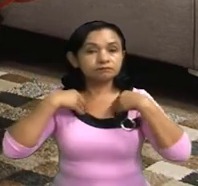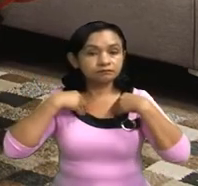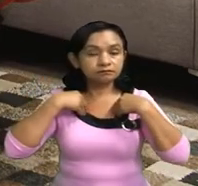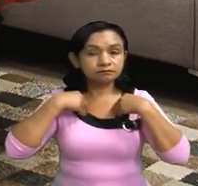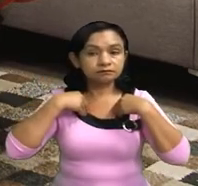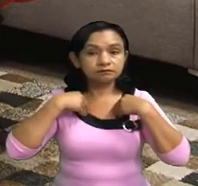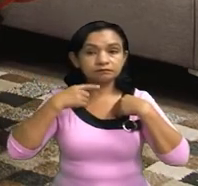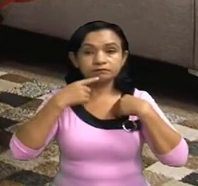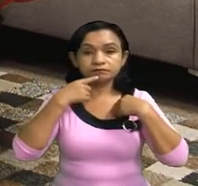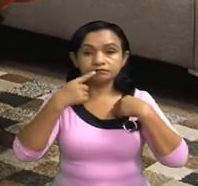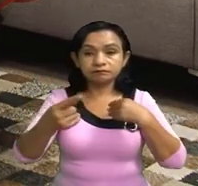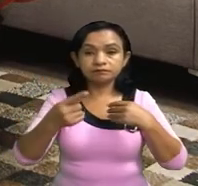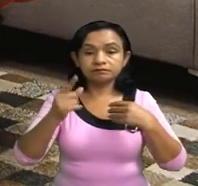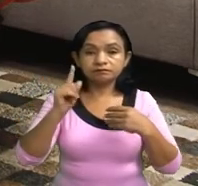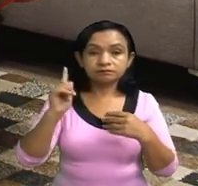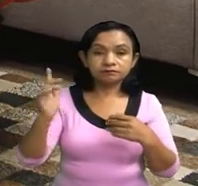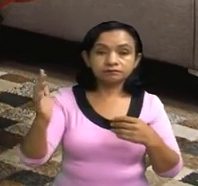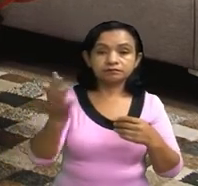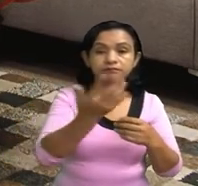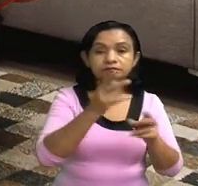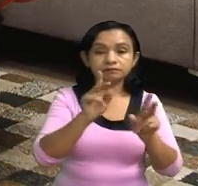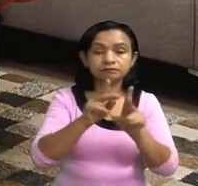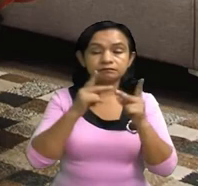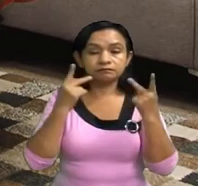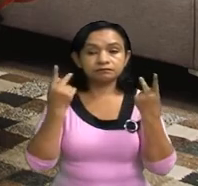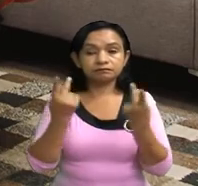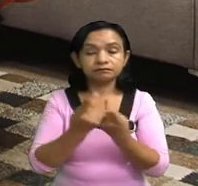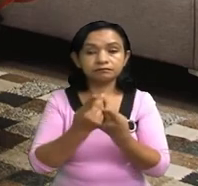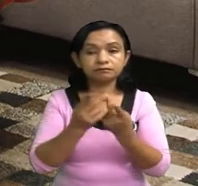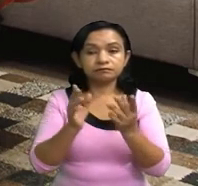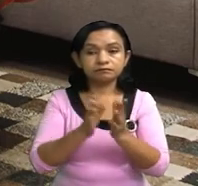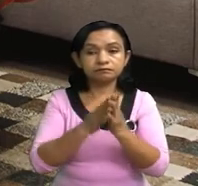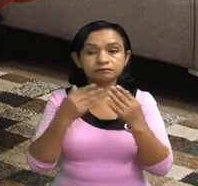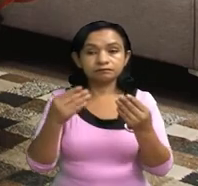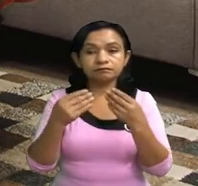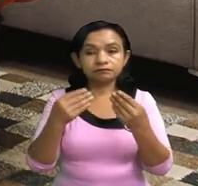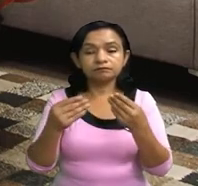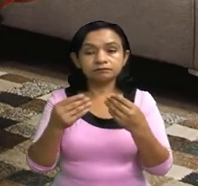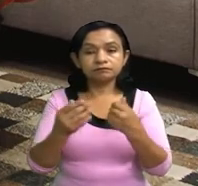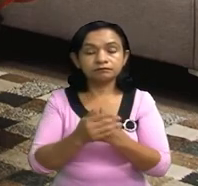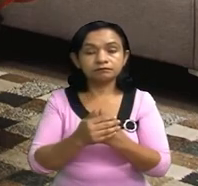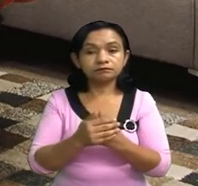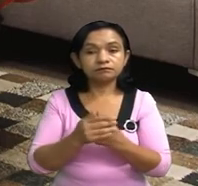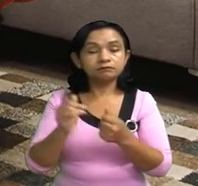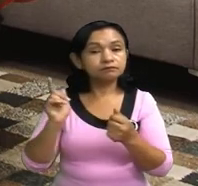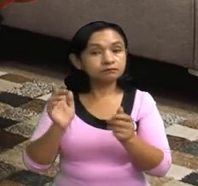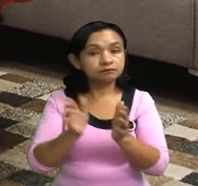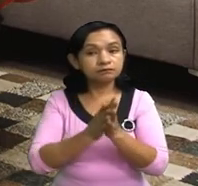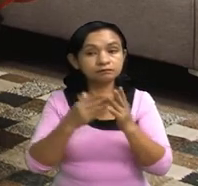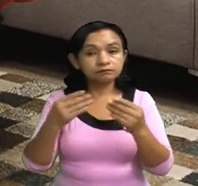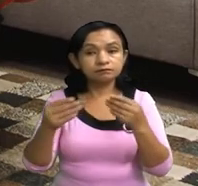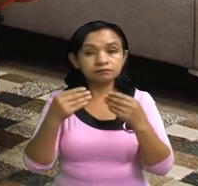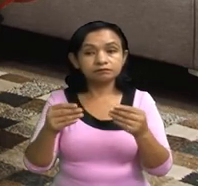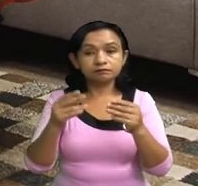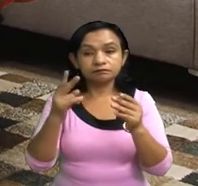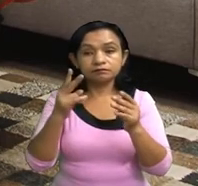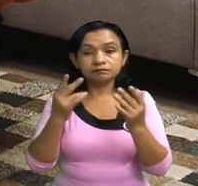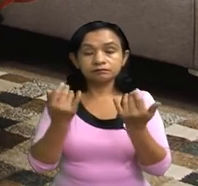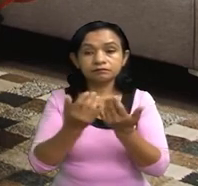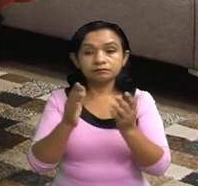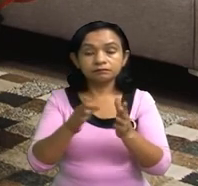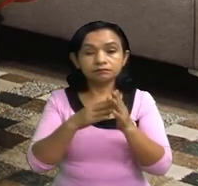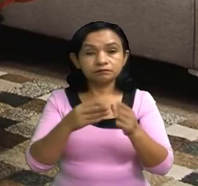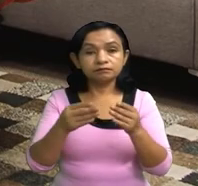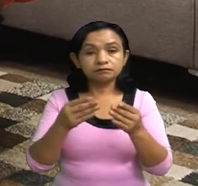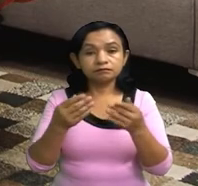yo insto a todo el pueblo a este documento que aquí lo tengo. Este documento que es el documento de